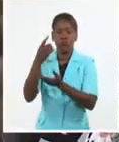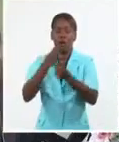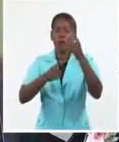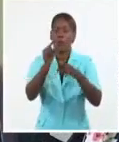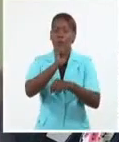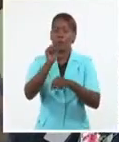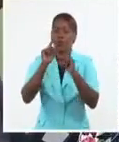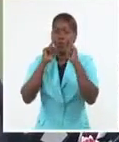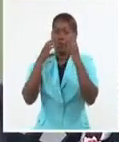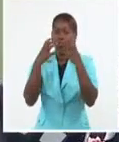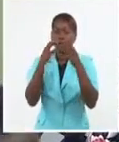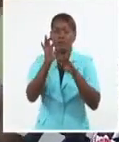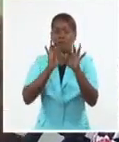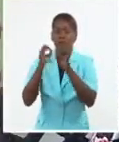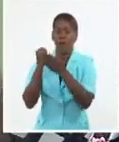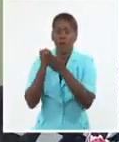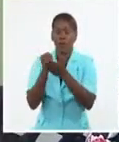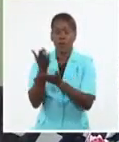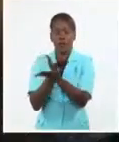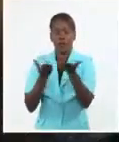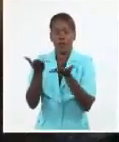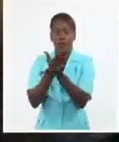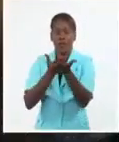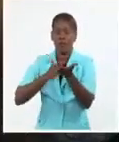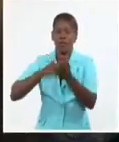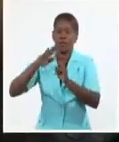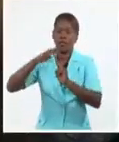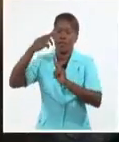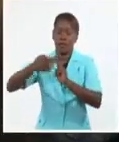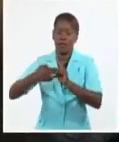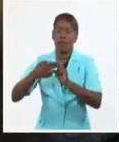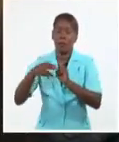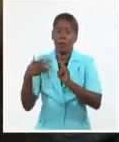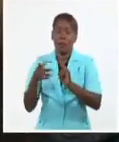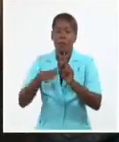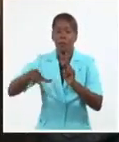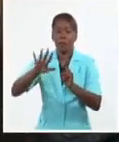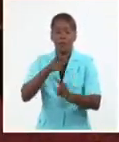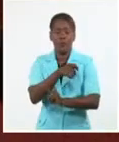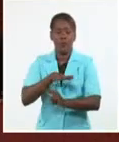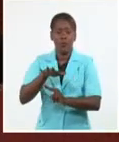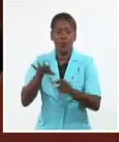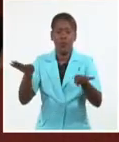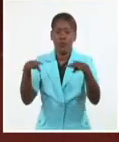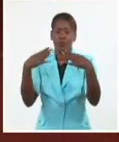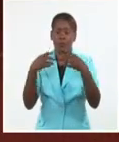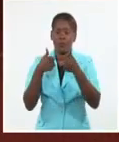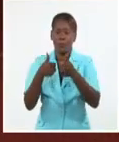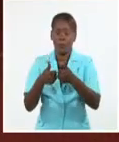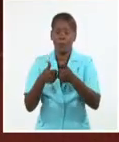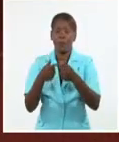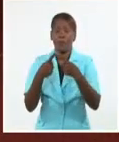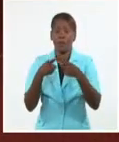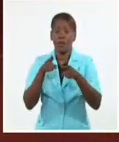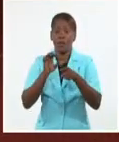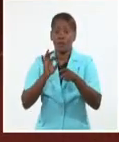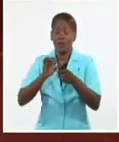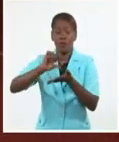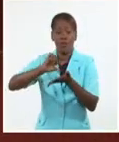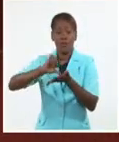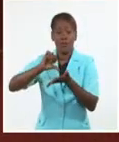a un amor que comparten, la escena teatral. Diversas visiones confluyeron en este encuentro que arropó el Centro Cultural